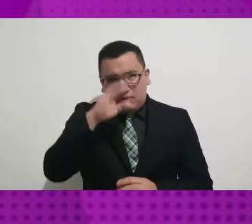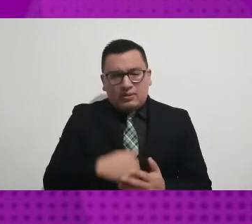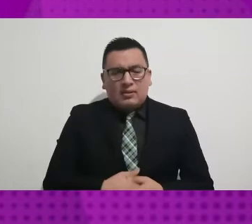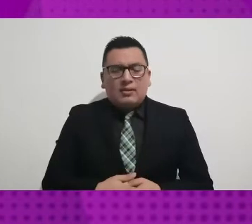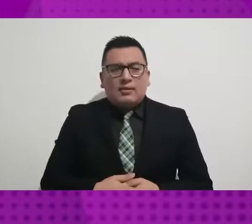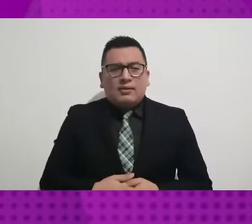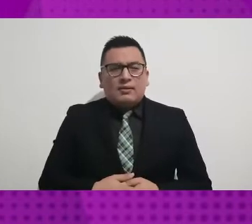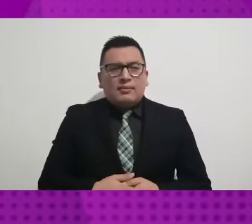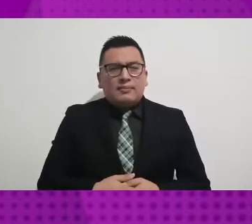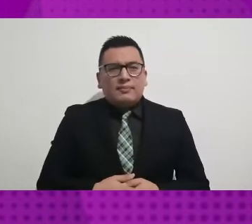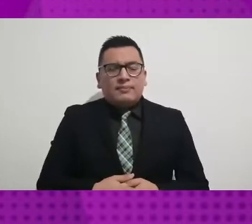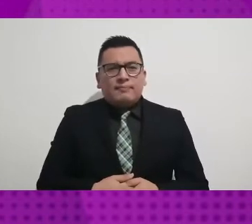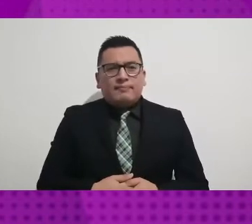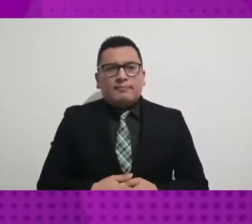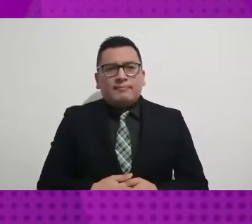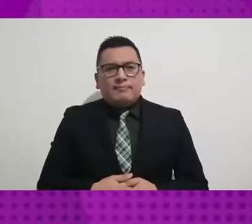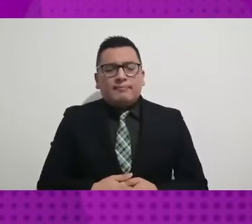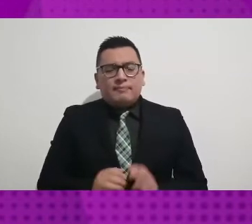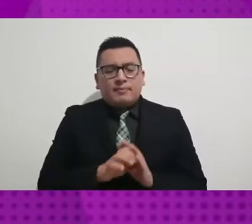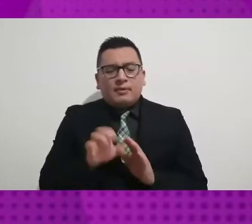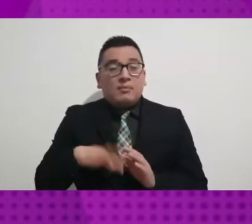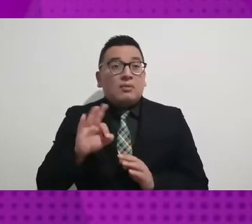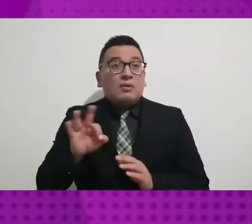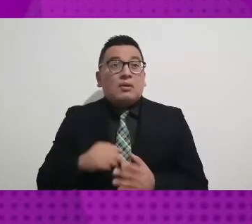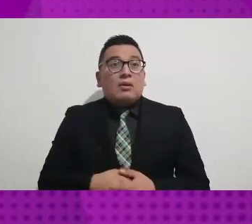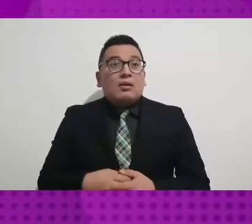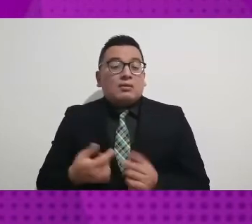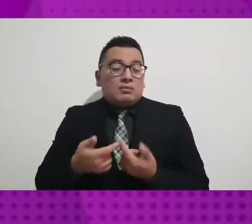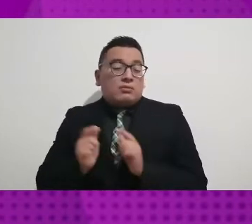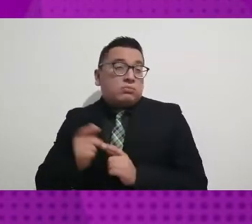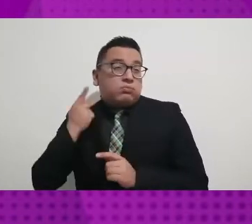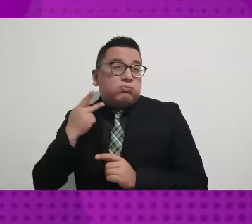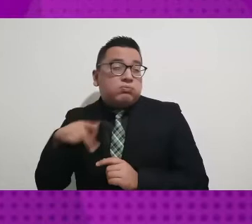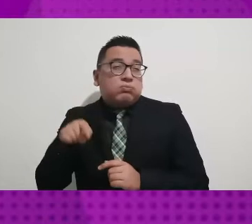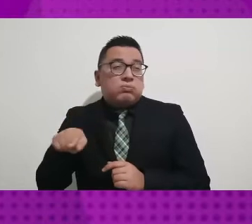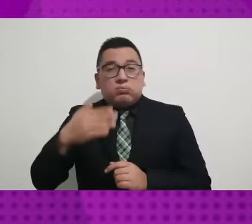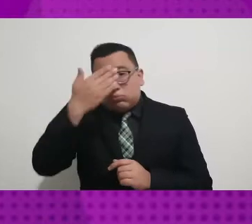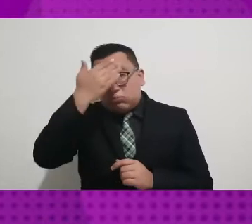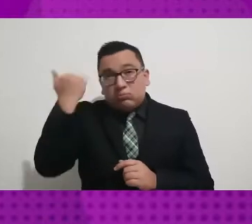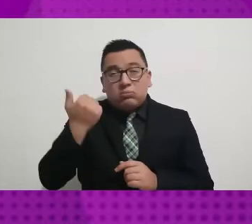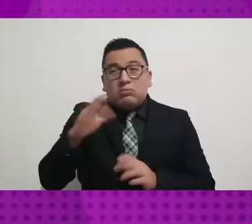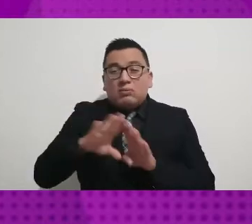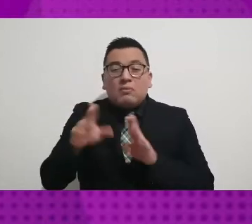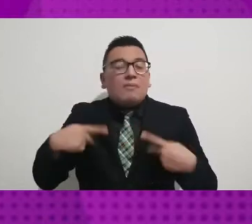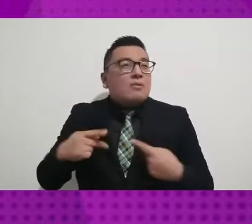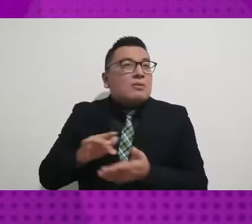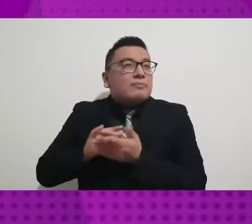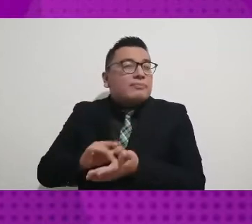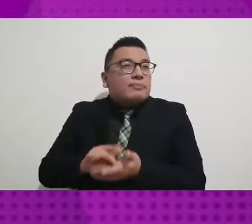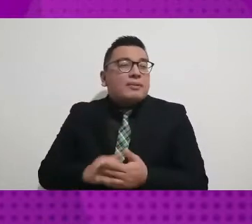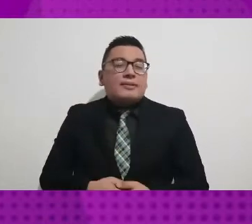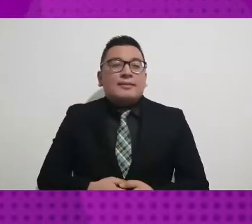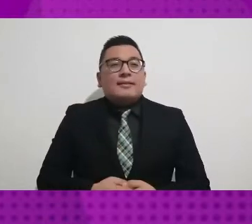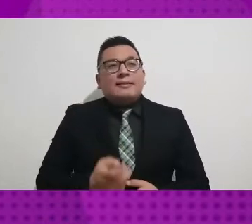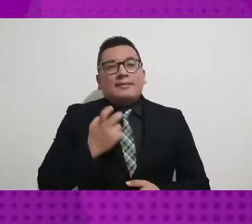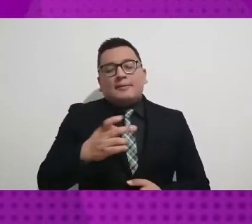tomamos en consideración que una plataforma, pues digamos, que no sepa captar el ideario de